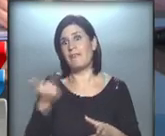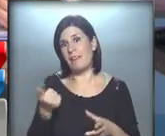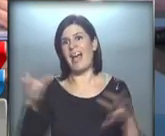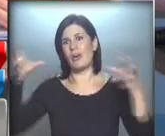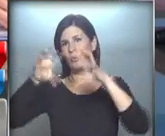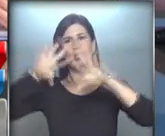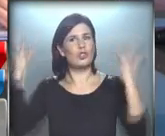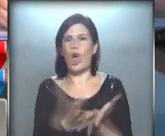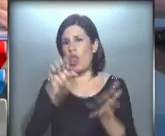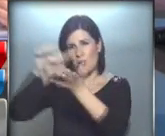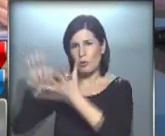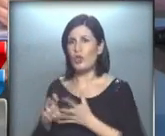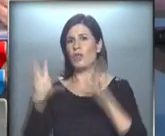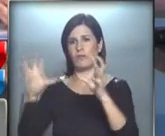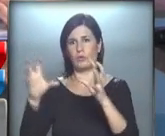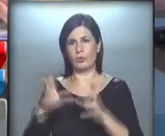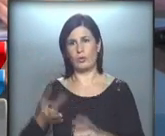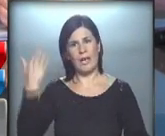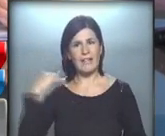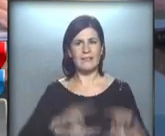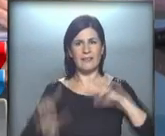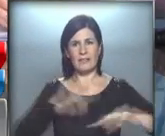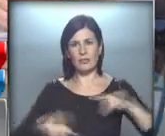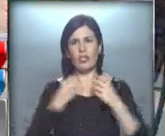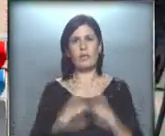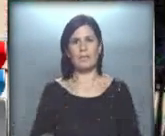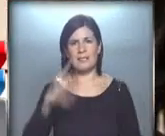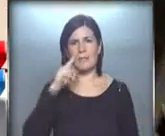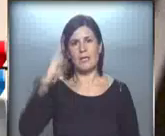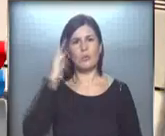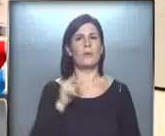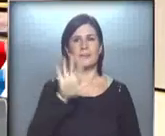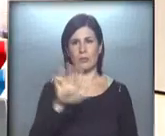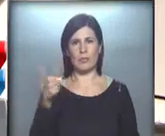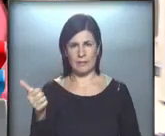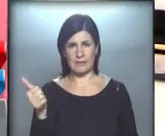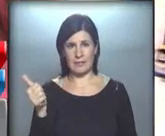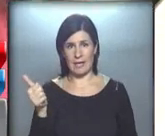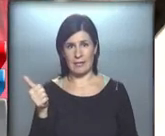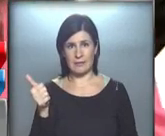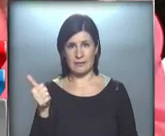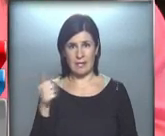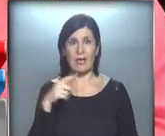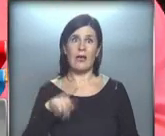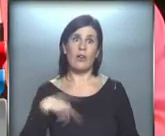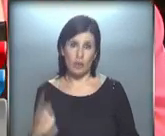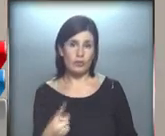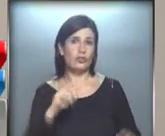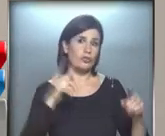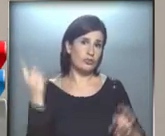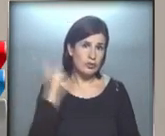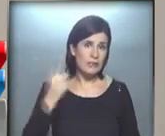del fútbol. Comenzó su carrera dirigencial en 1956, cuando junto a otros